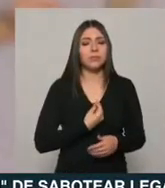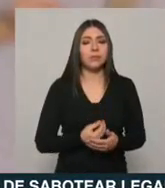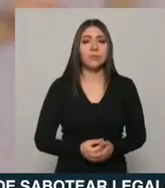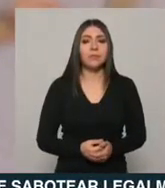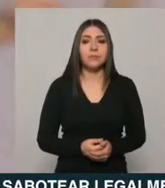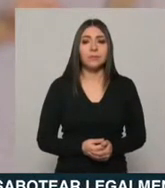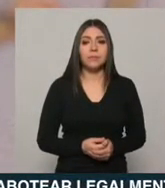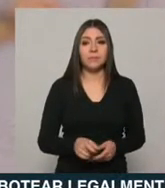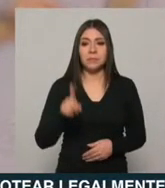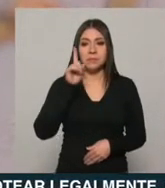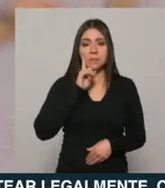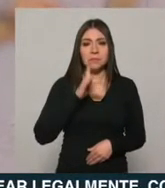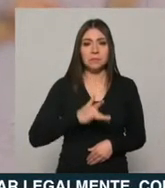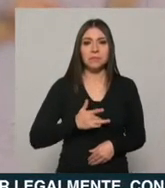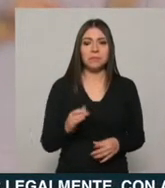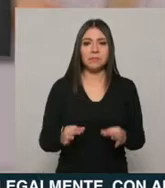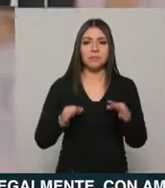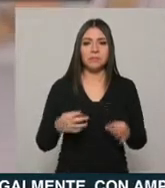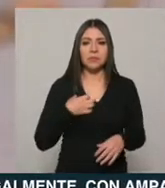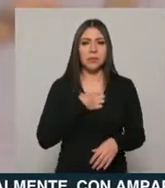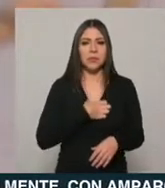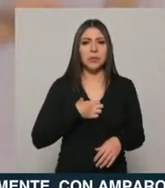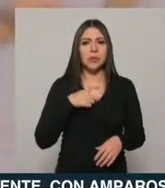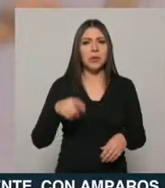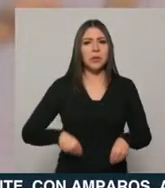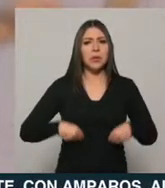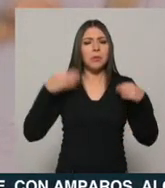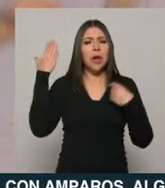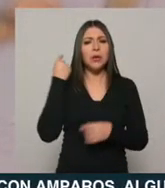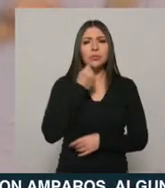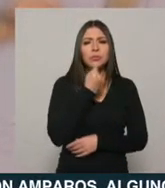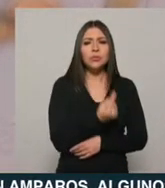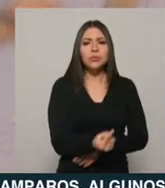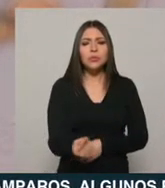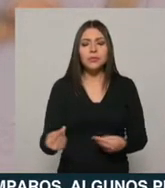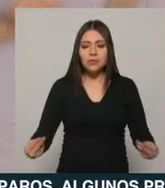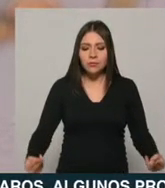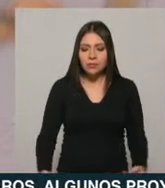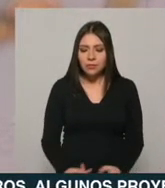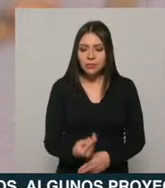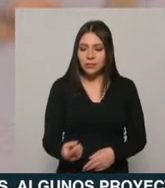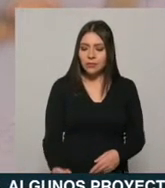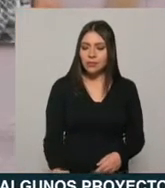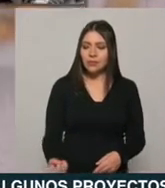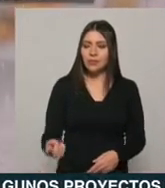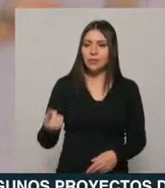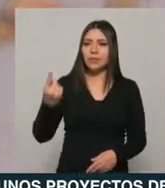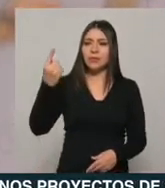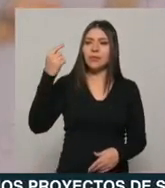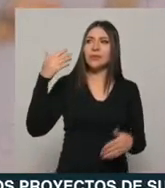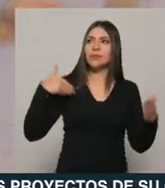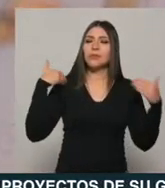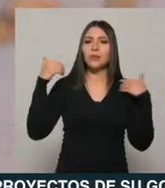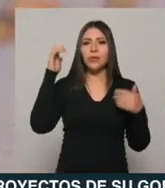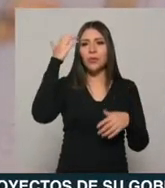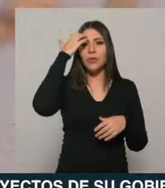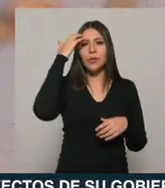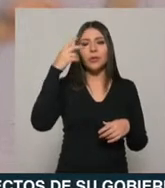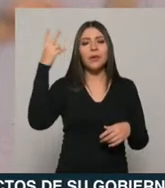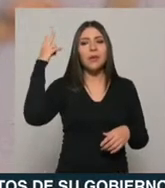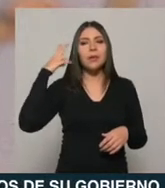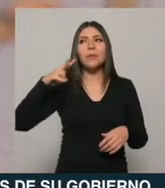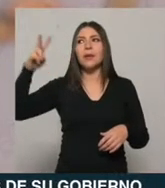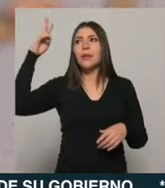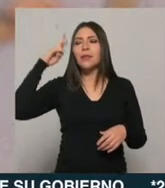Ella se siente satisfecha de la vida que llevó desde que era pequeña. Nacer, crecer y disfrutar de sus mejores momentos viajando